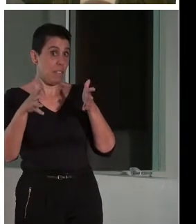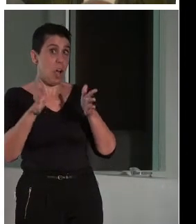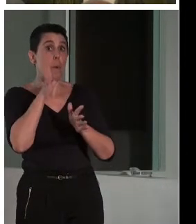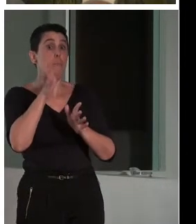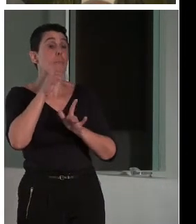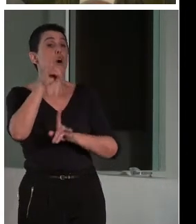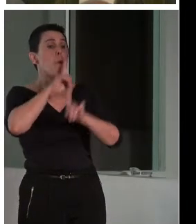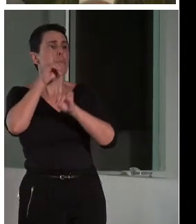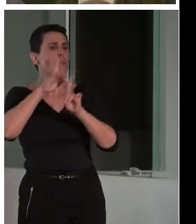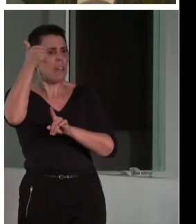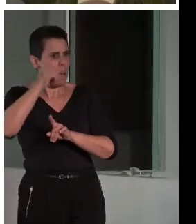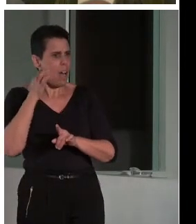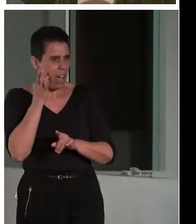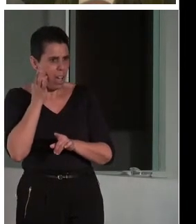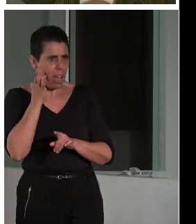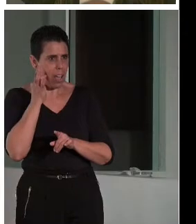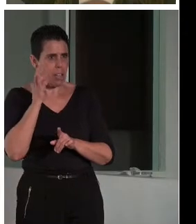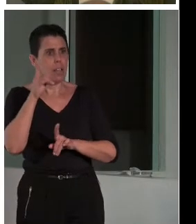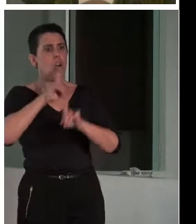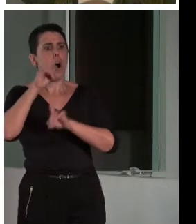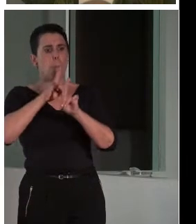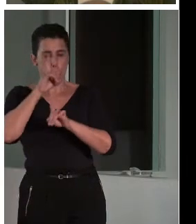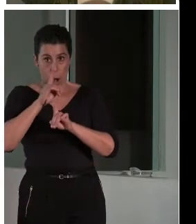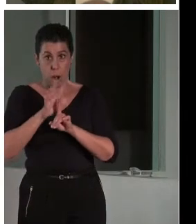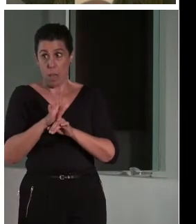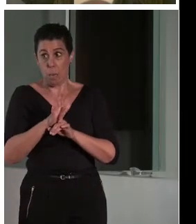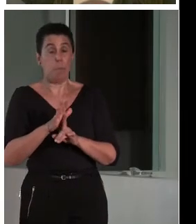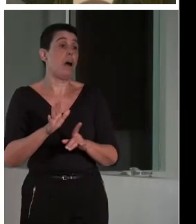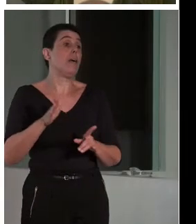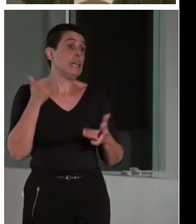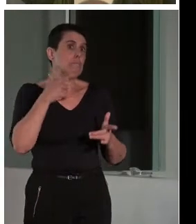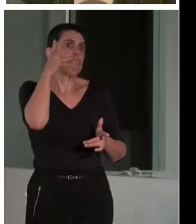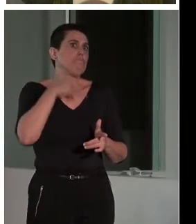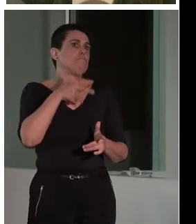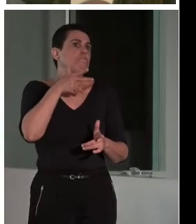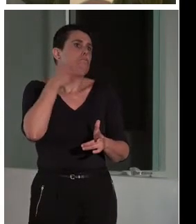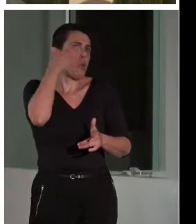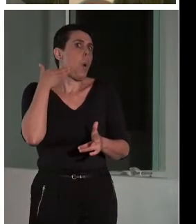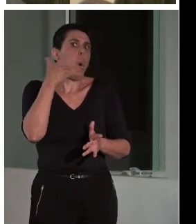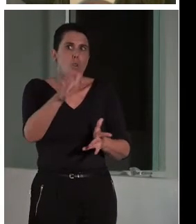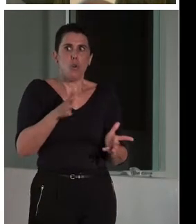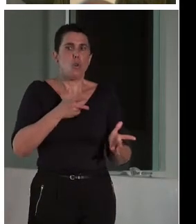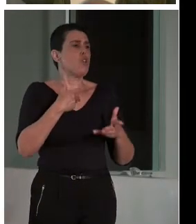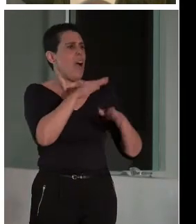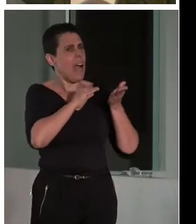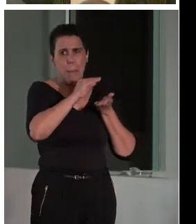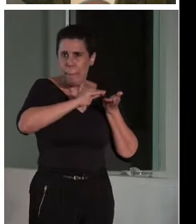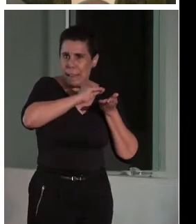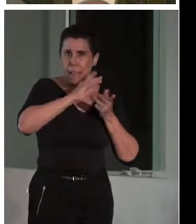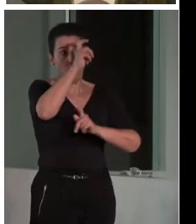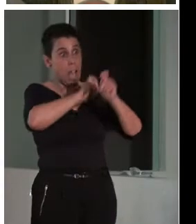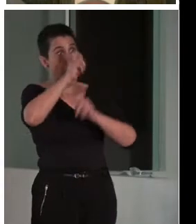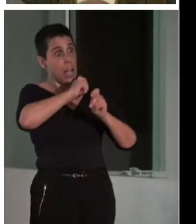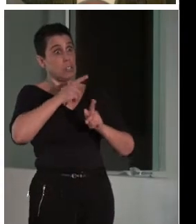eso nos da orgullo porque dice que la gente vuelva a confiar en nosotros que las asociaciones incluso administraciones vuelven pero